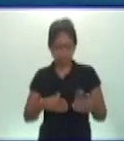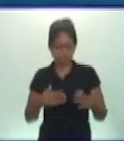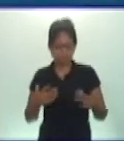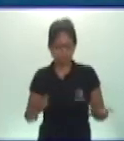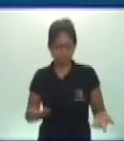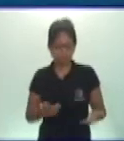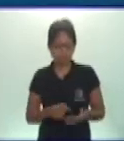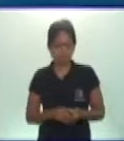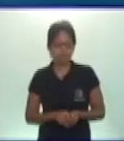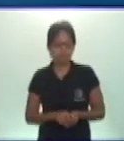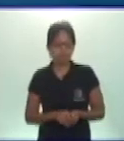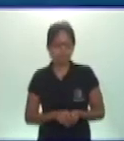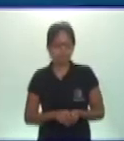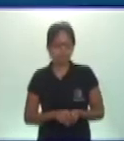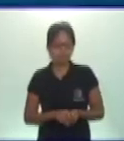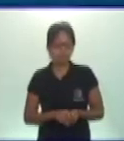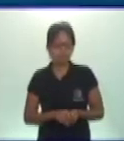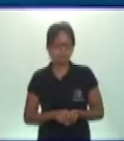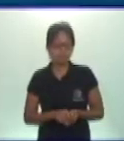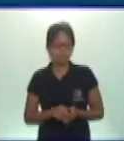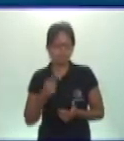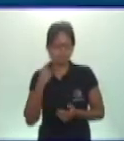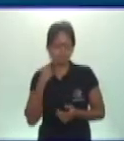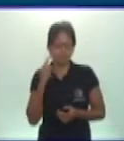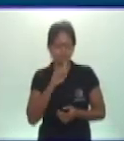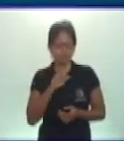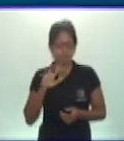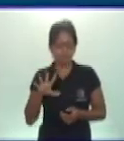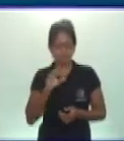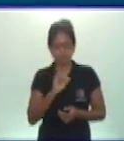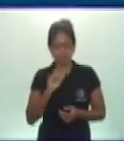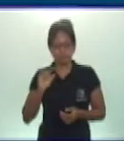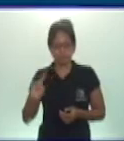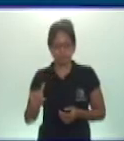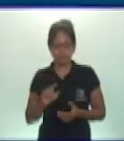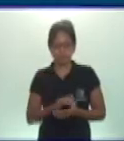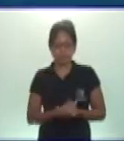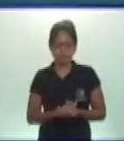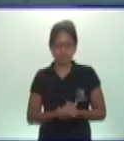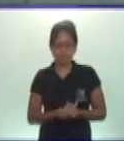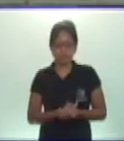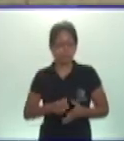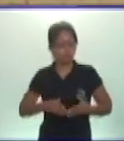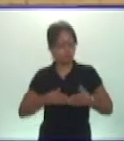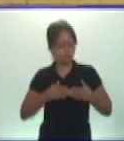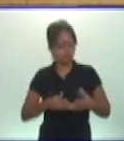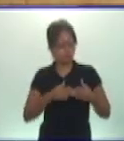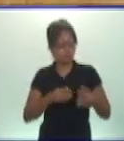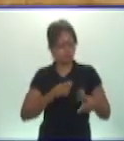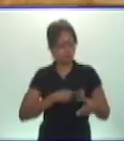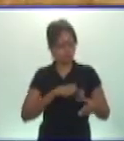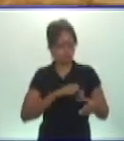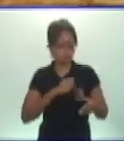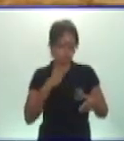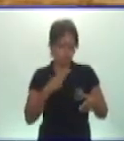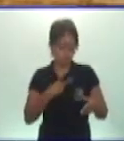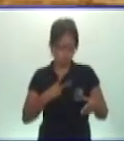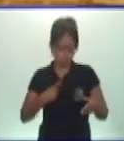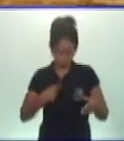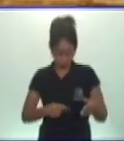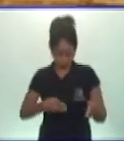estamos refiriendo a Cuba. Y en 1509, un marino español con 2 naves, Sebastián de Ocampo, comenzó